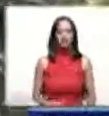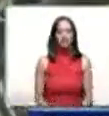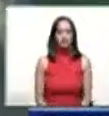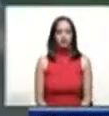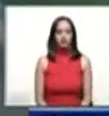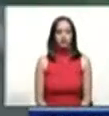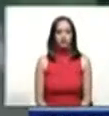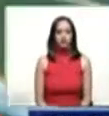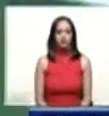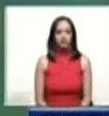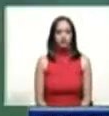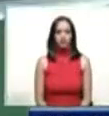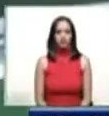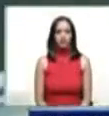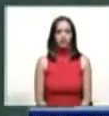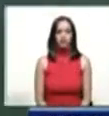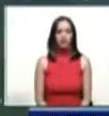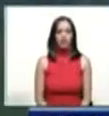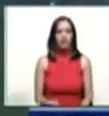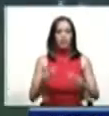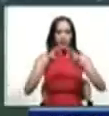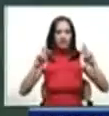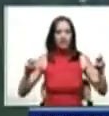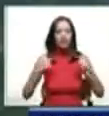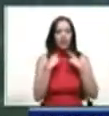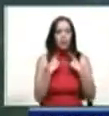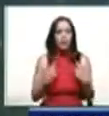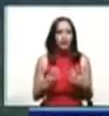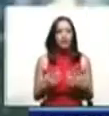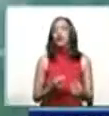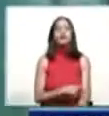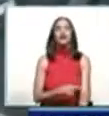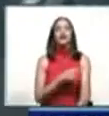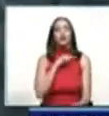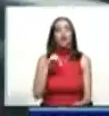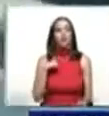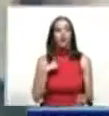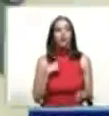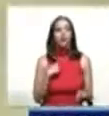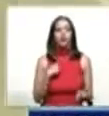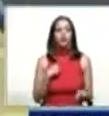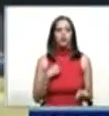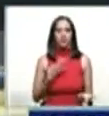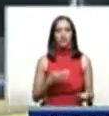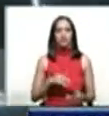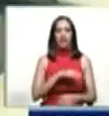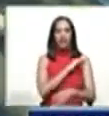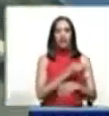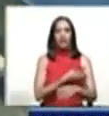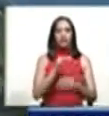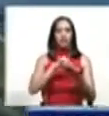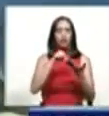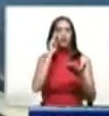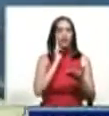saldo, la pérdida de tres hermanos nuestros de la Guardia Nacional Bolivariana y una serie de